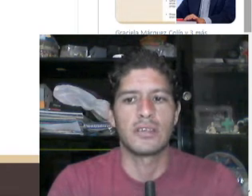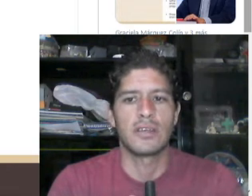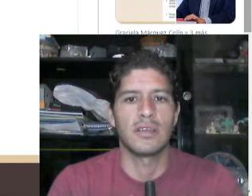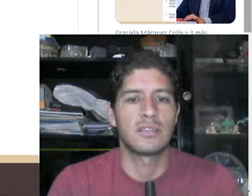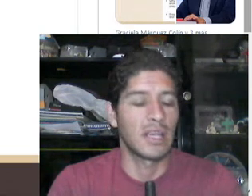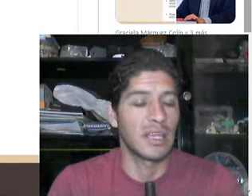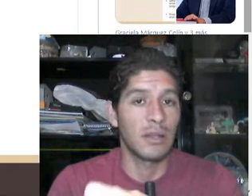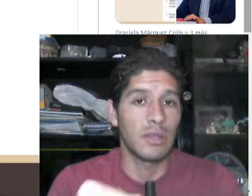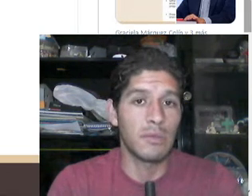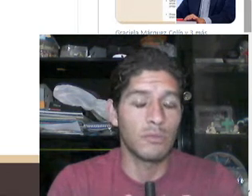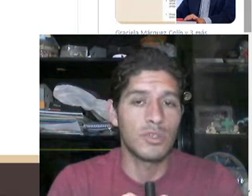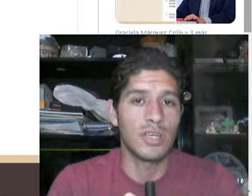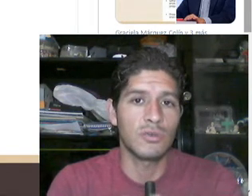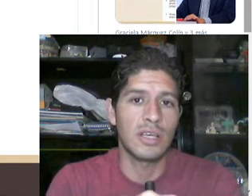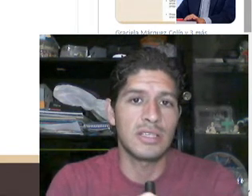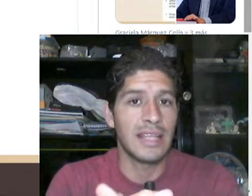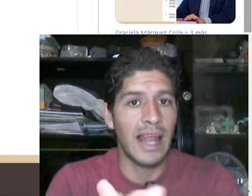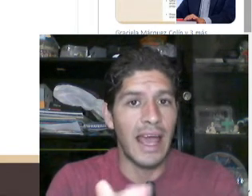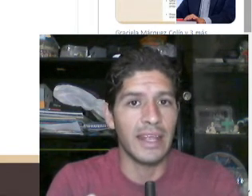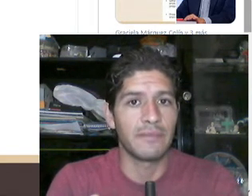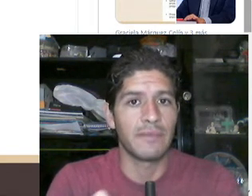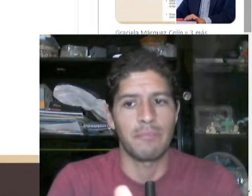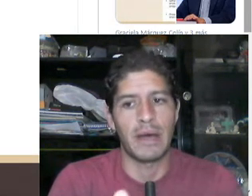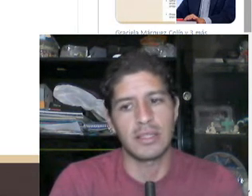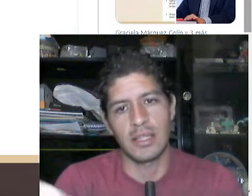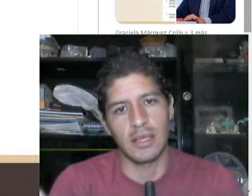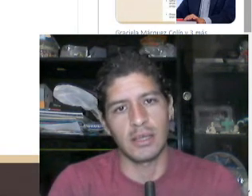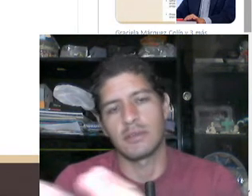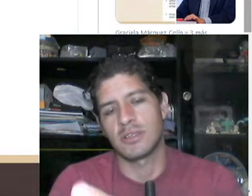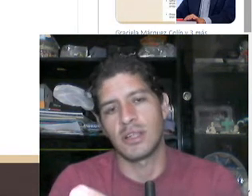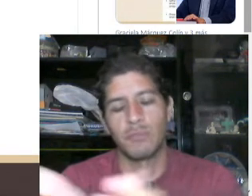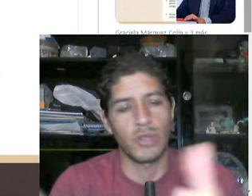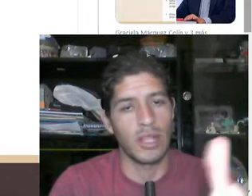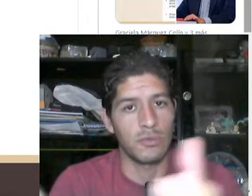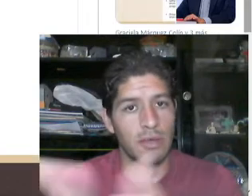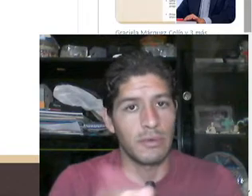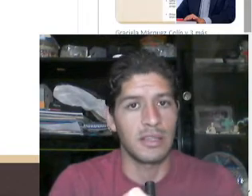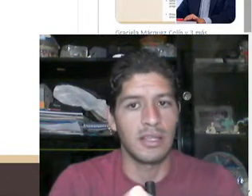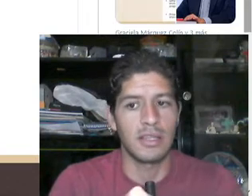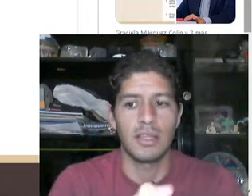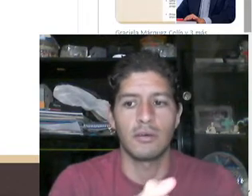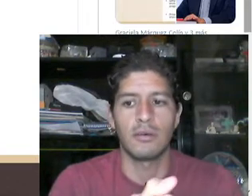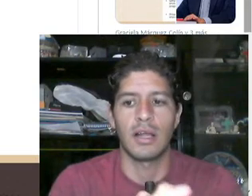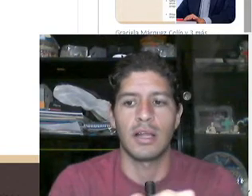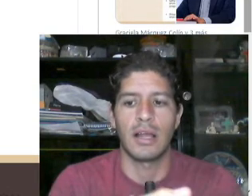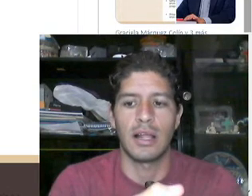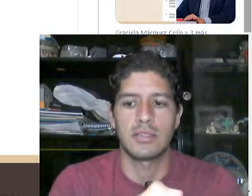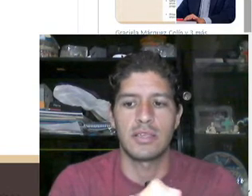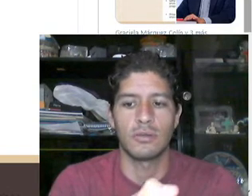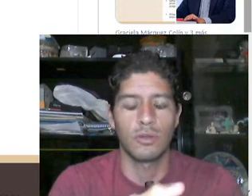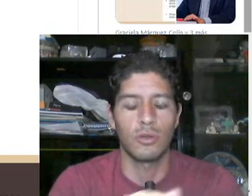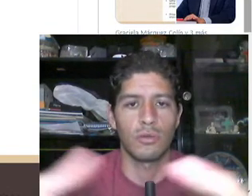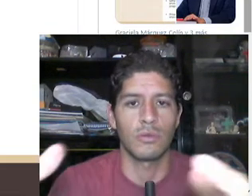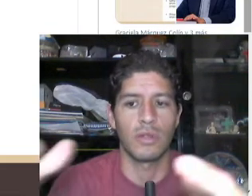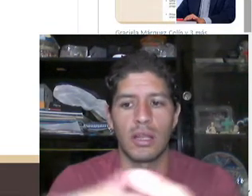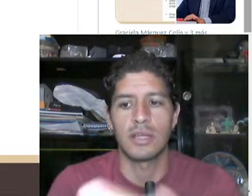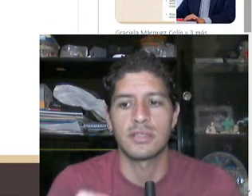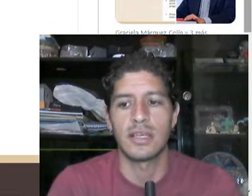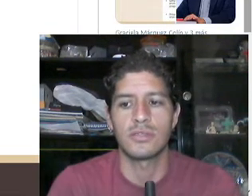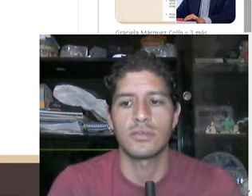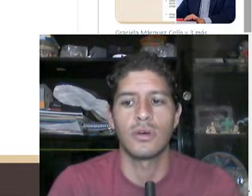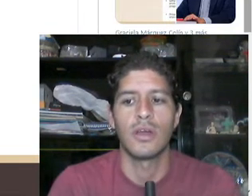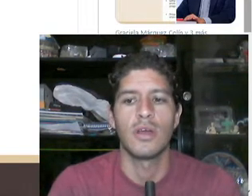pues se quedaron también muchas dudas en el aire, aparte de que si le pudiéramos haber entendido al señor todo